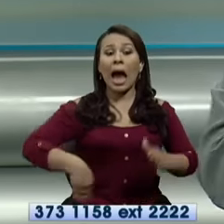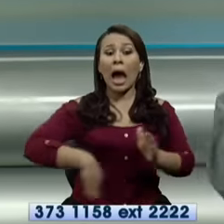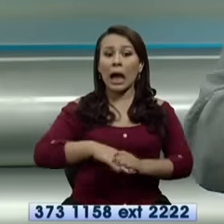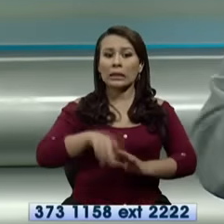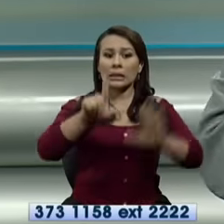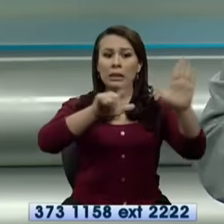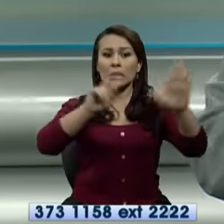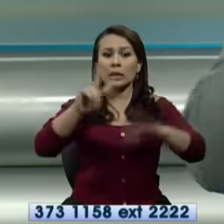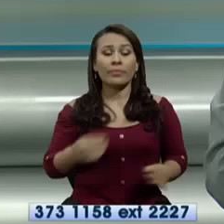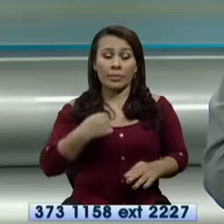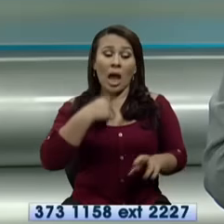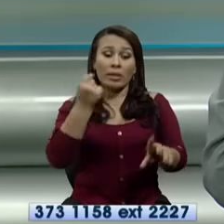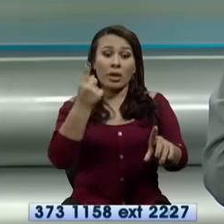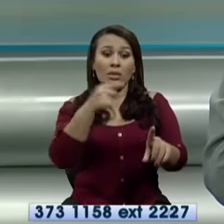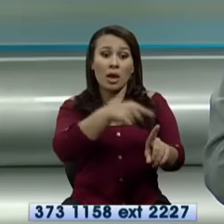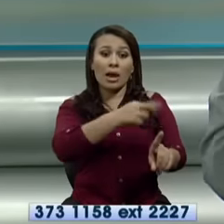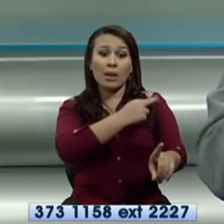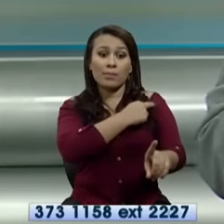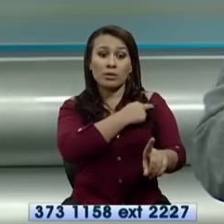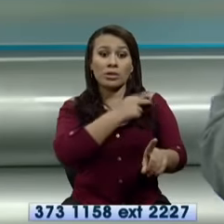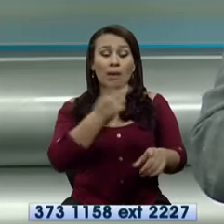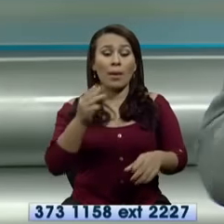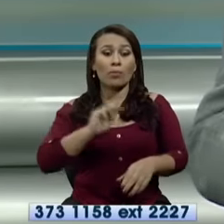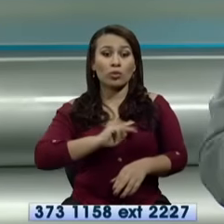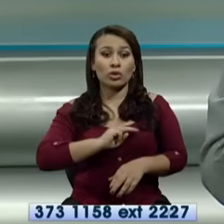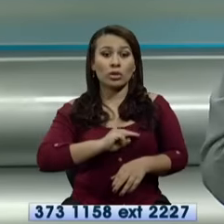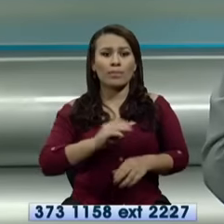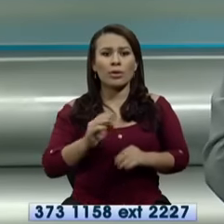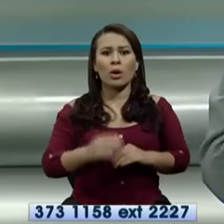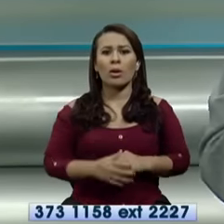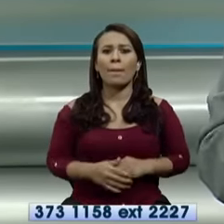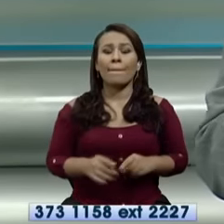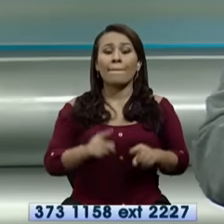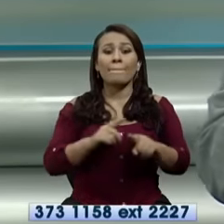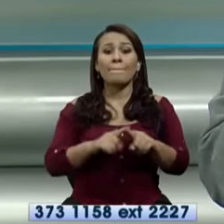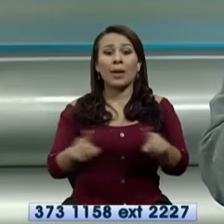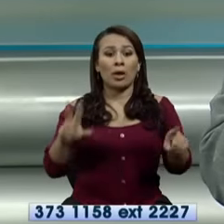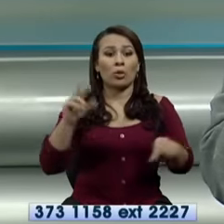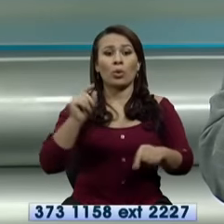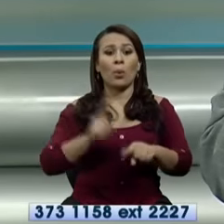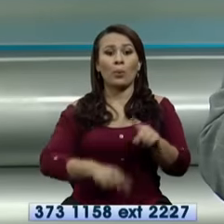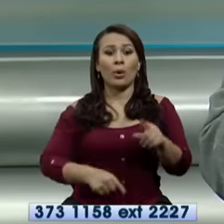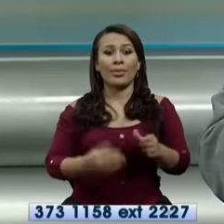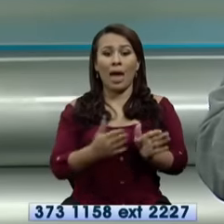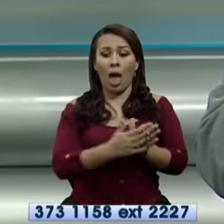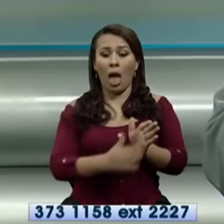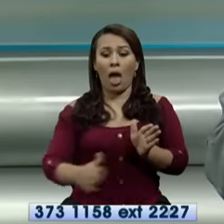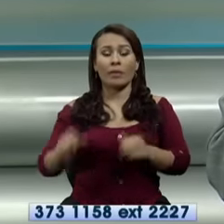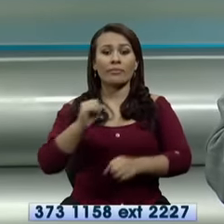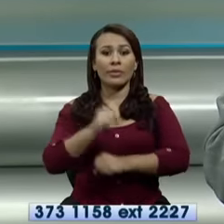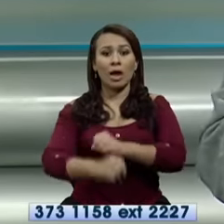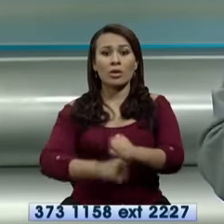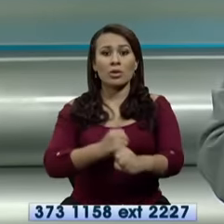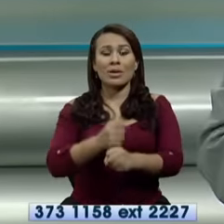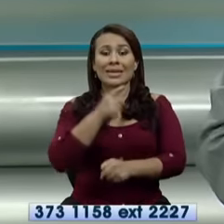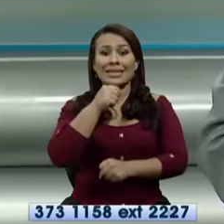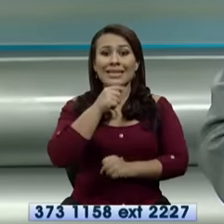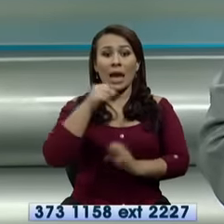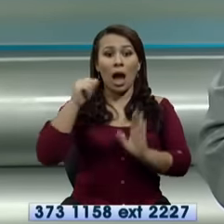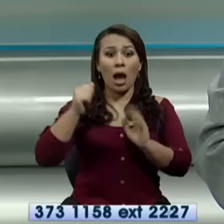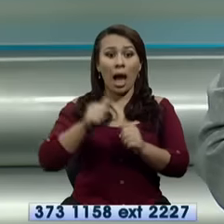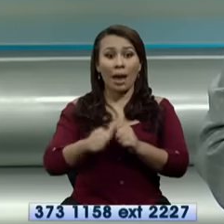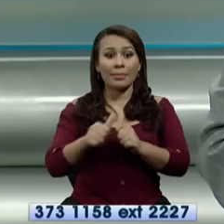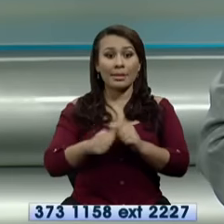la forma como sea como decía no importa cómo se la haga el asunto es que no pueden quien administra leyes o quien